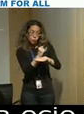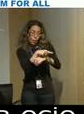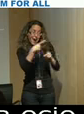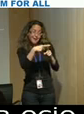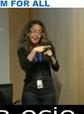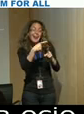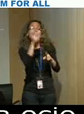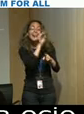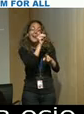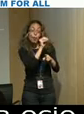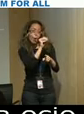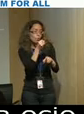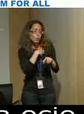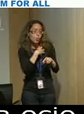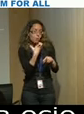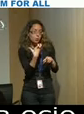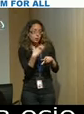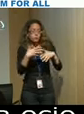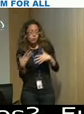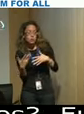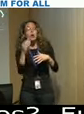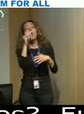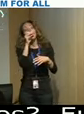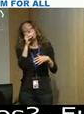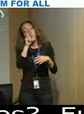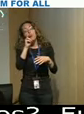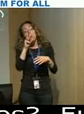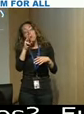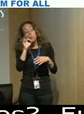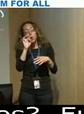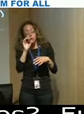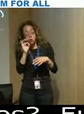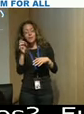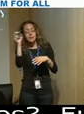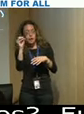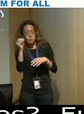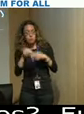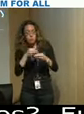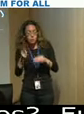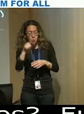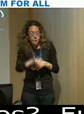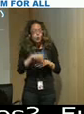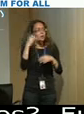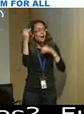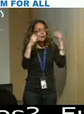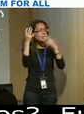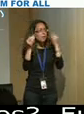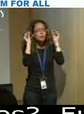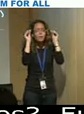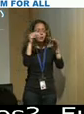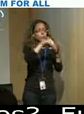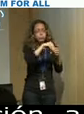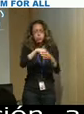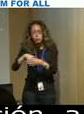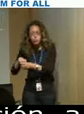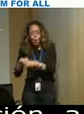de grado y hacemos a nivel de posgrado. Y luego, bueno, bastantes actividades de formación, lo que le llamamos